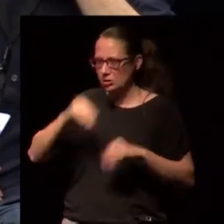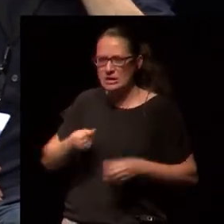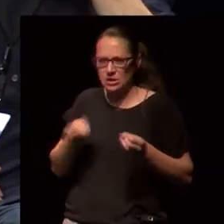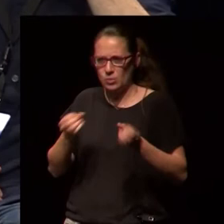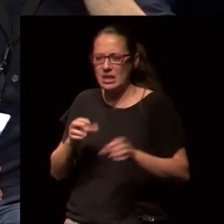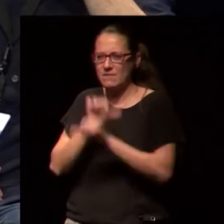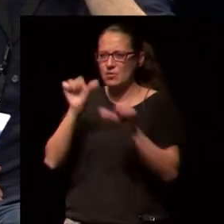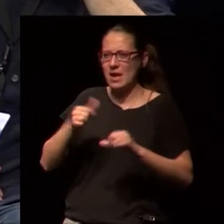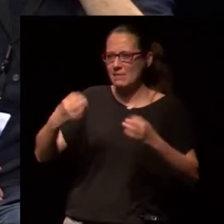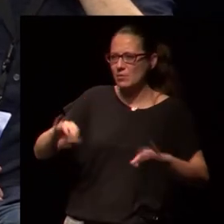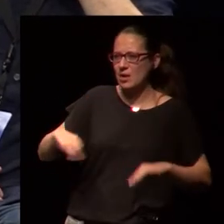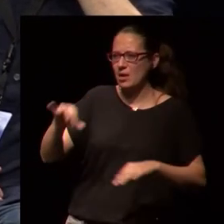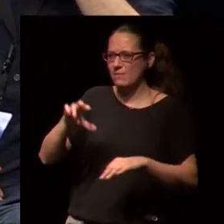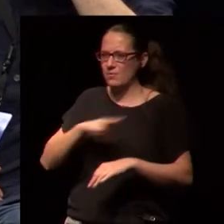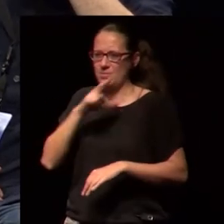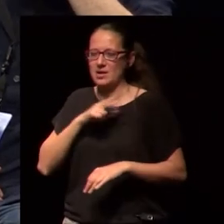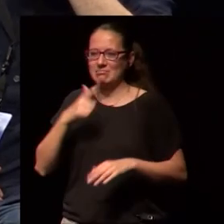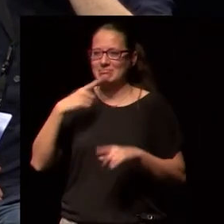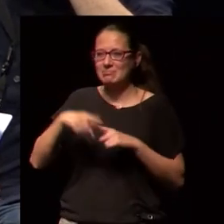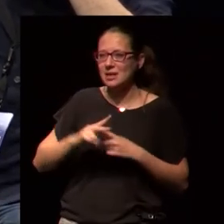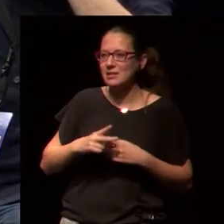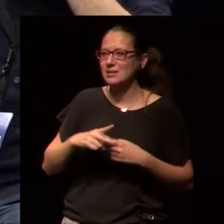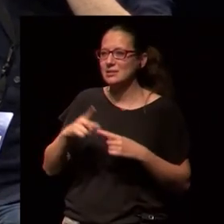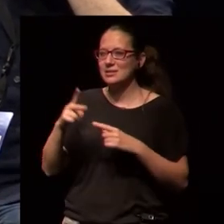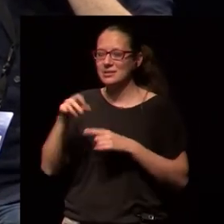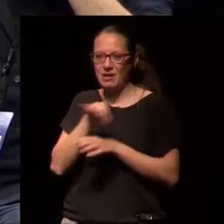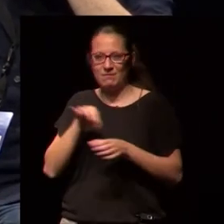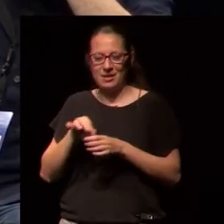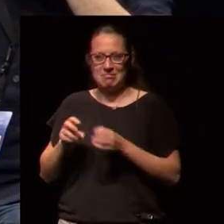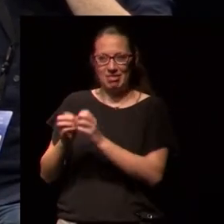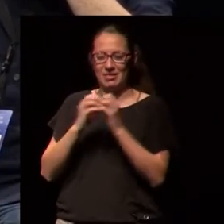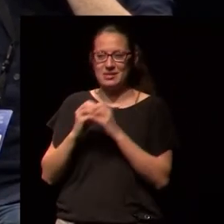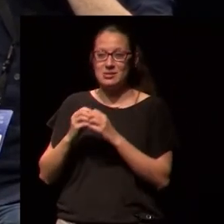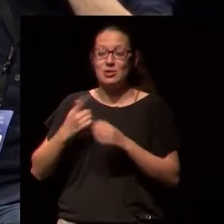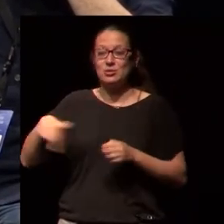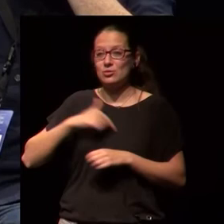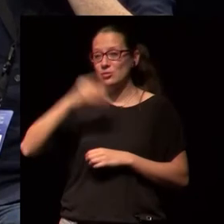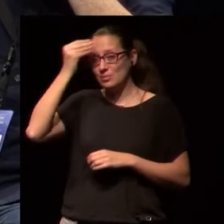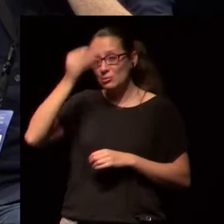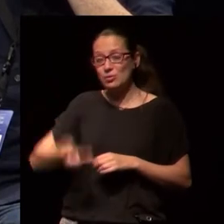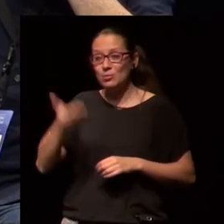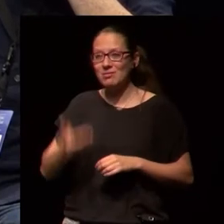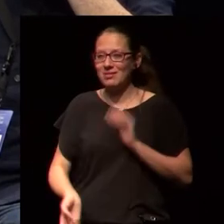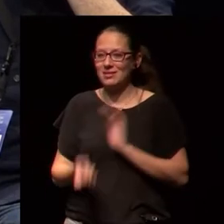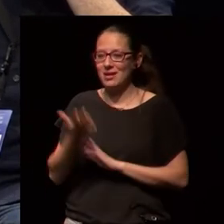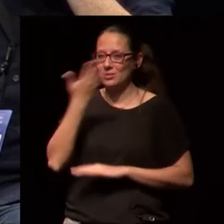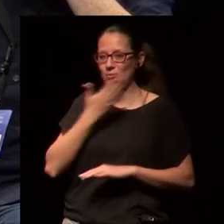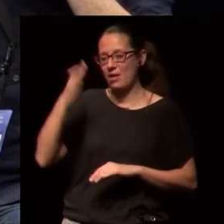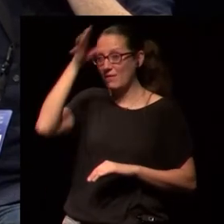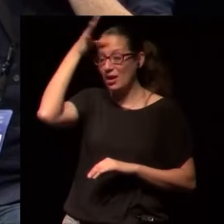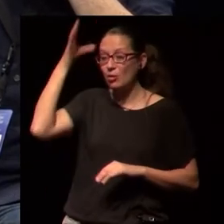talleres o con un café. Una de las razones por las que pensamos que sería importante la creación de una escuela de